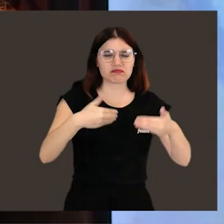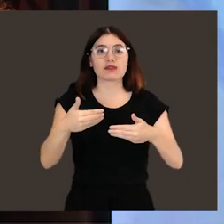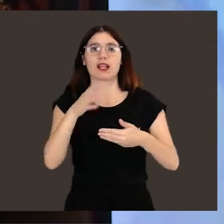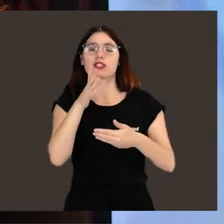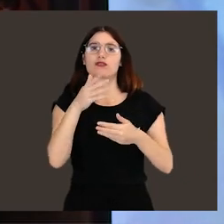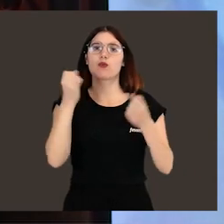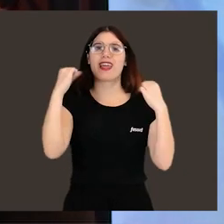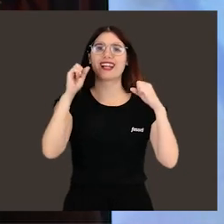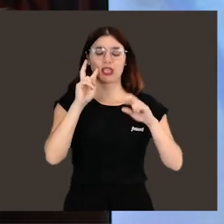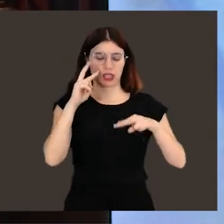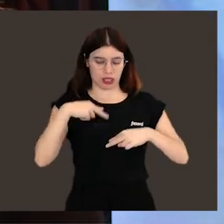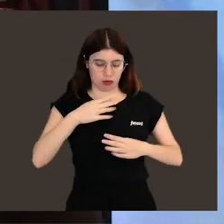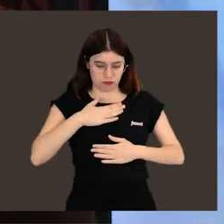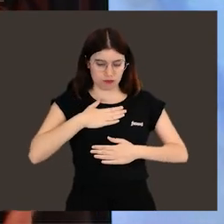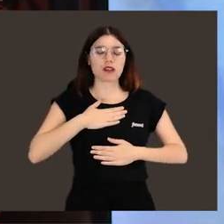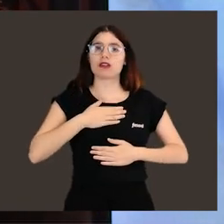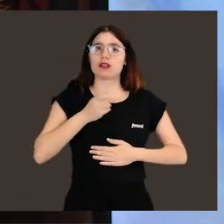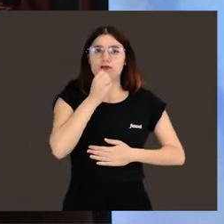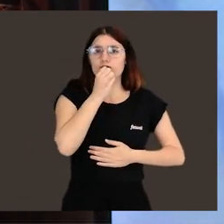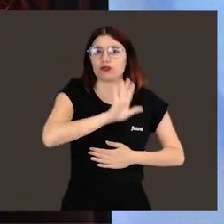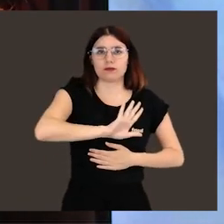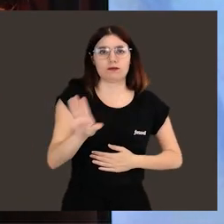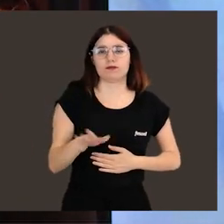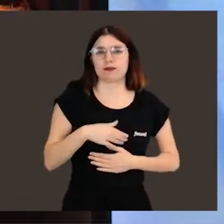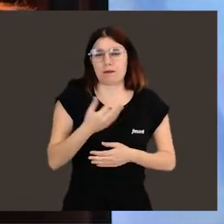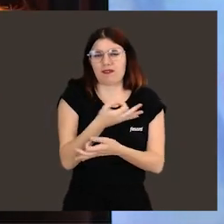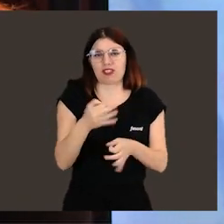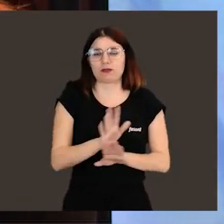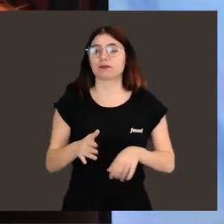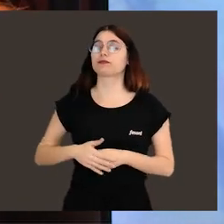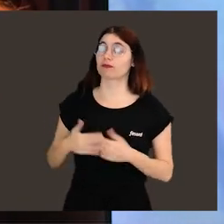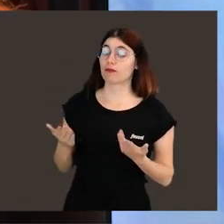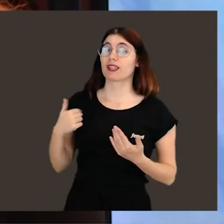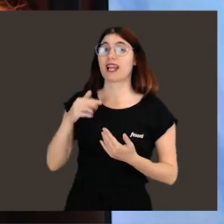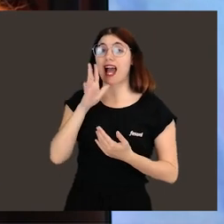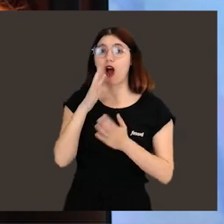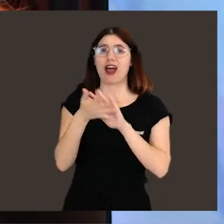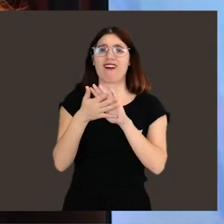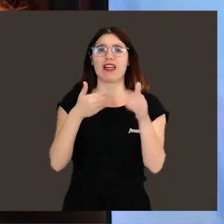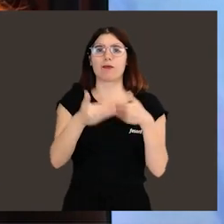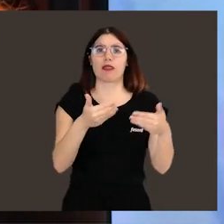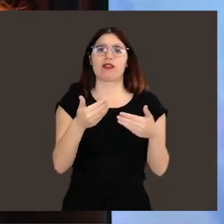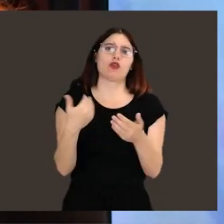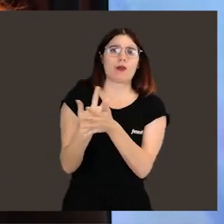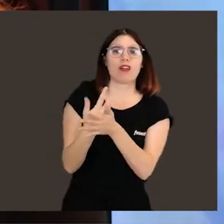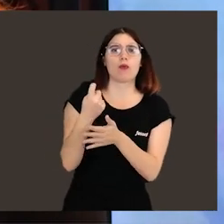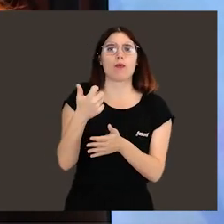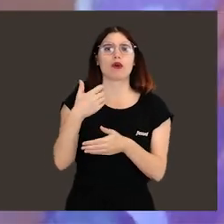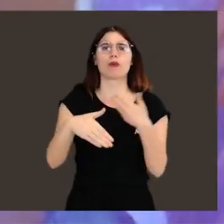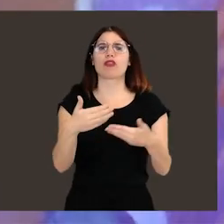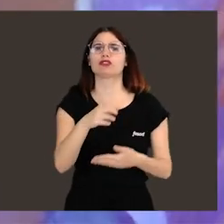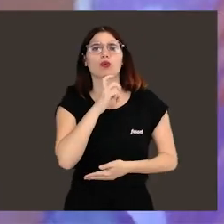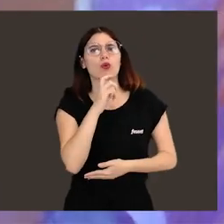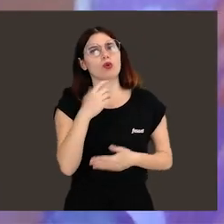Ha sido un ejercicio de introspección y de autoanálisis que he salido muy reforzada de todo ello. Ya que hablas del proceso,